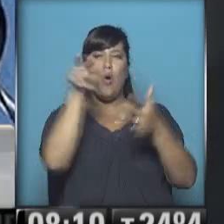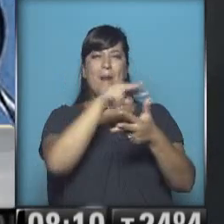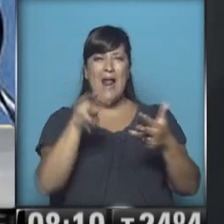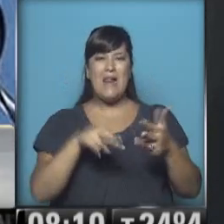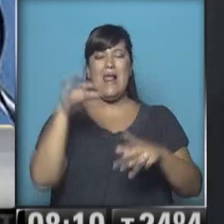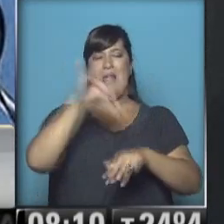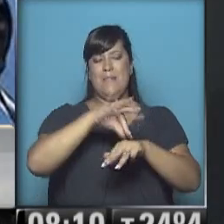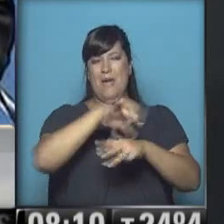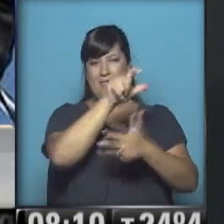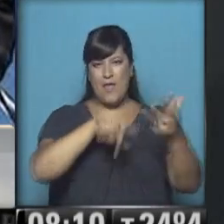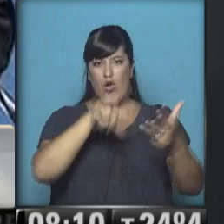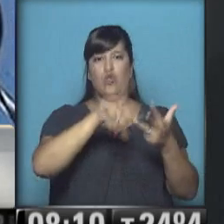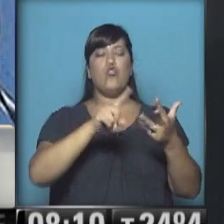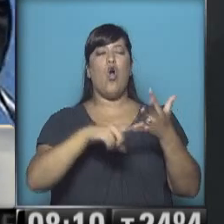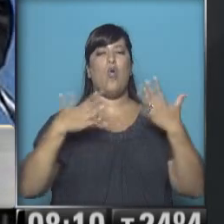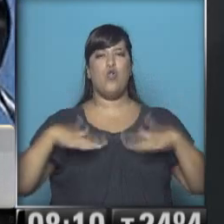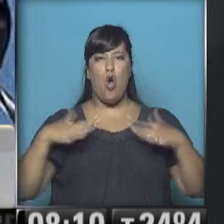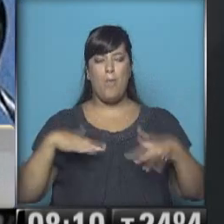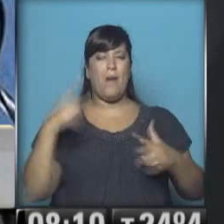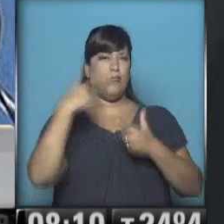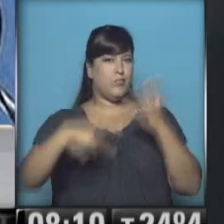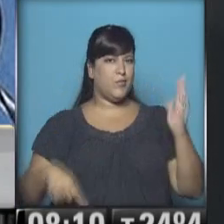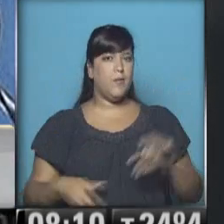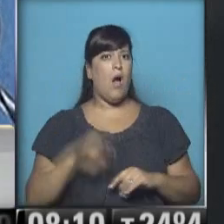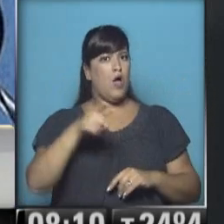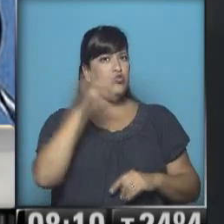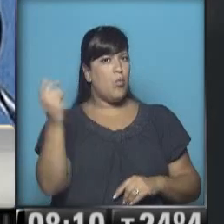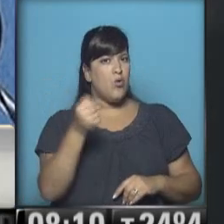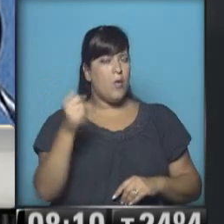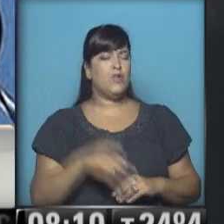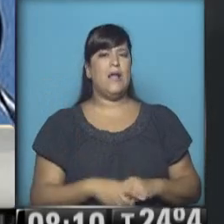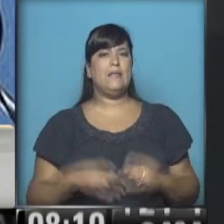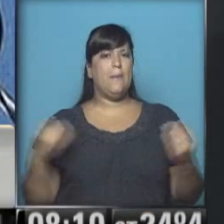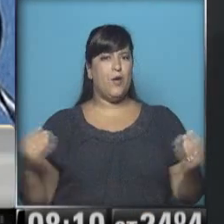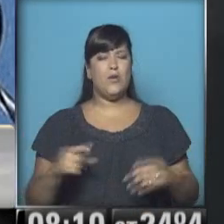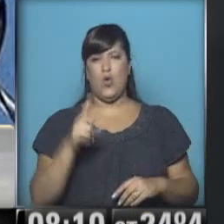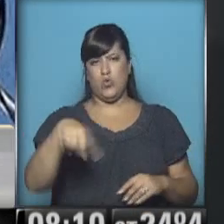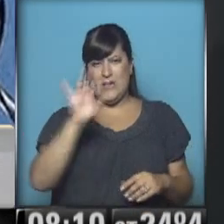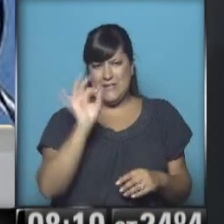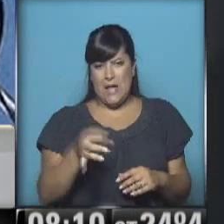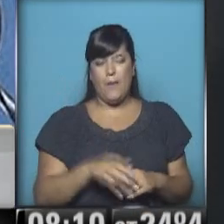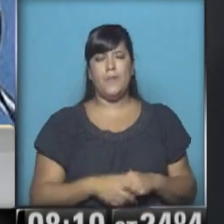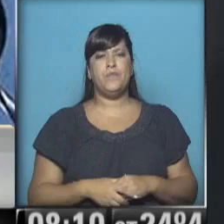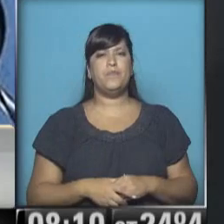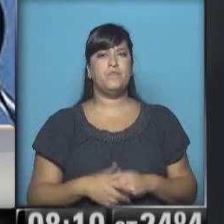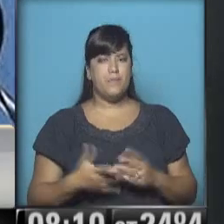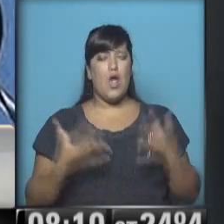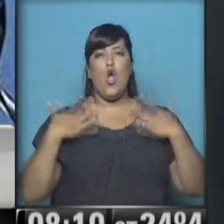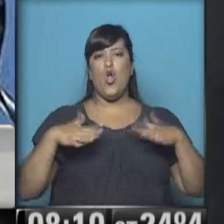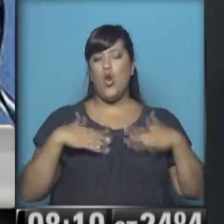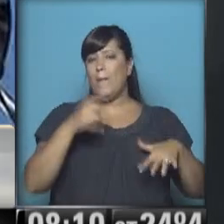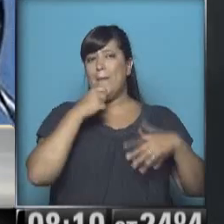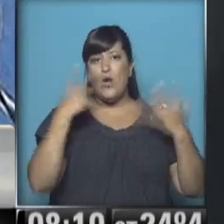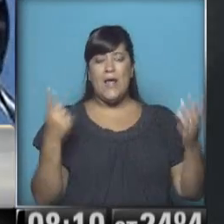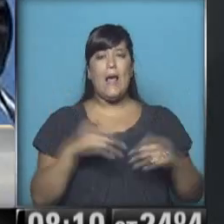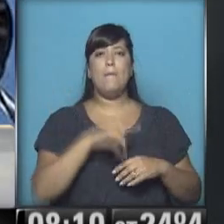receta, indumentaria. Y eso es muy significativo porque, como ustedes saben, indumentaria, por ejemplo, es uno de